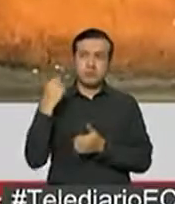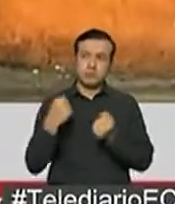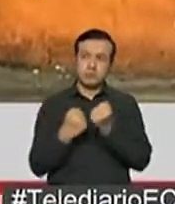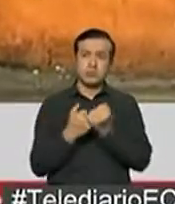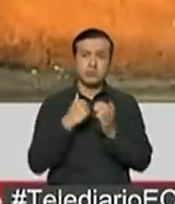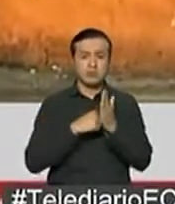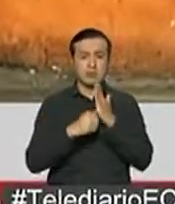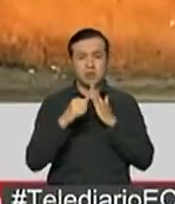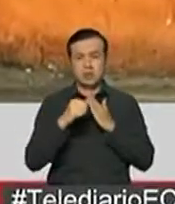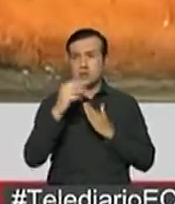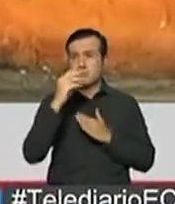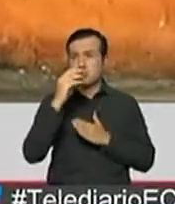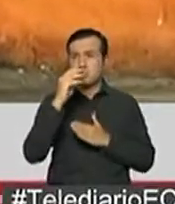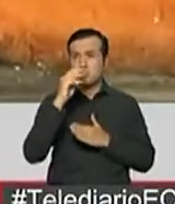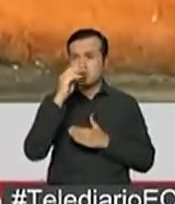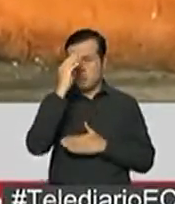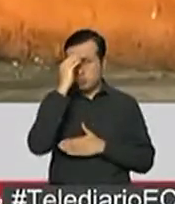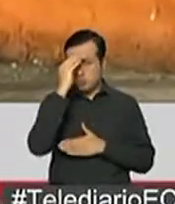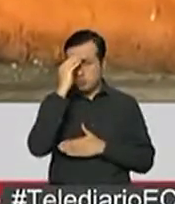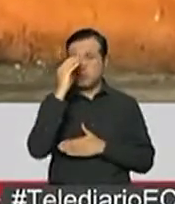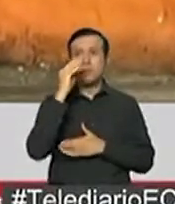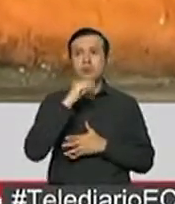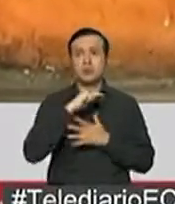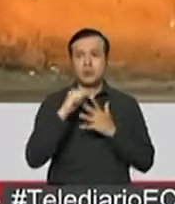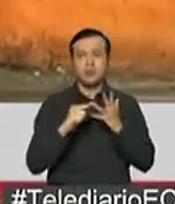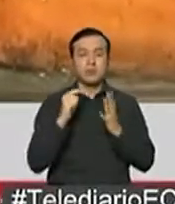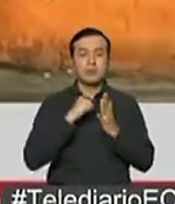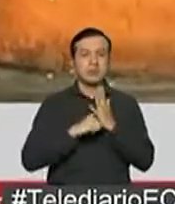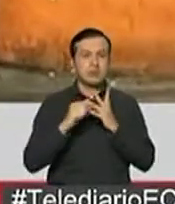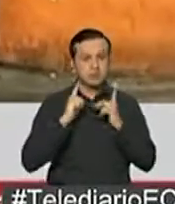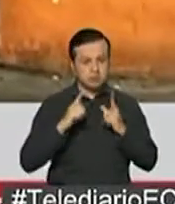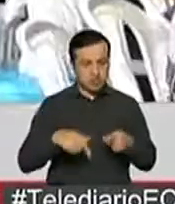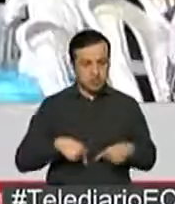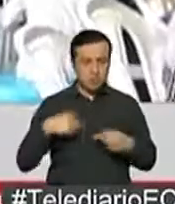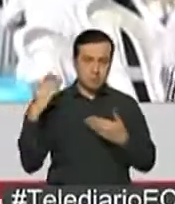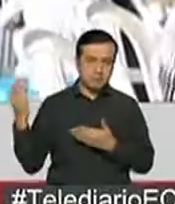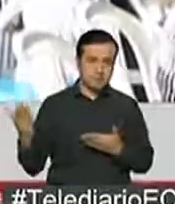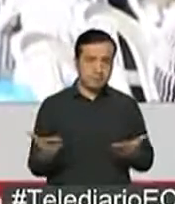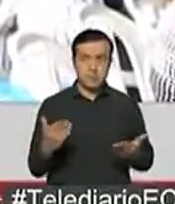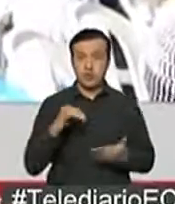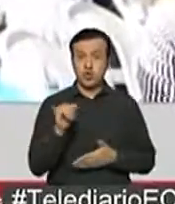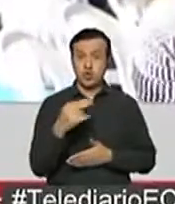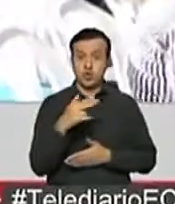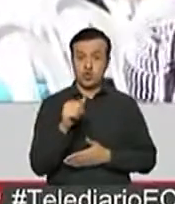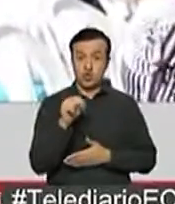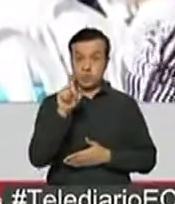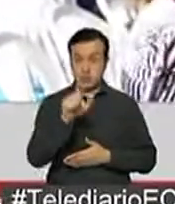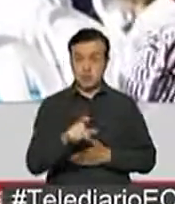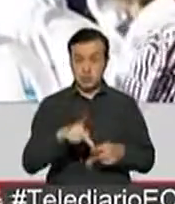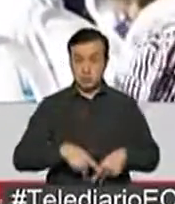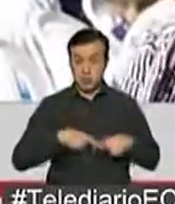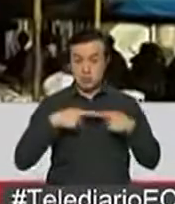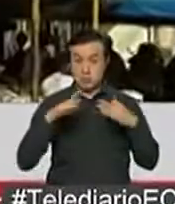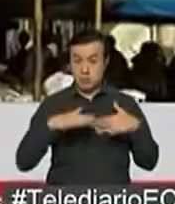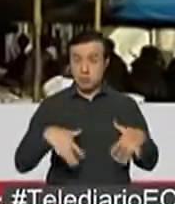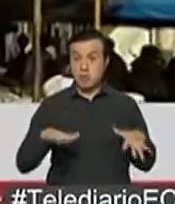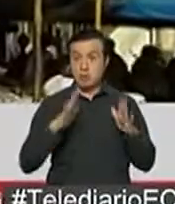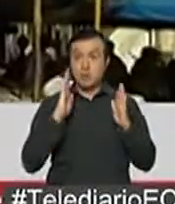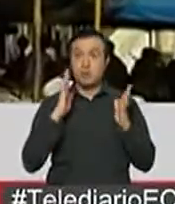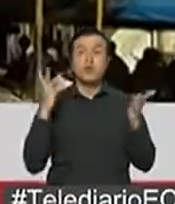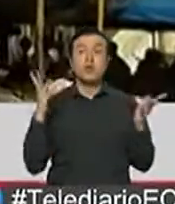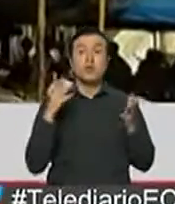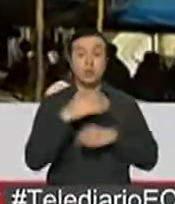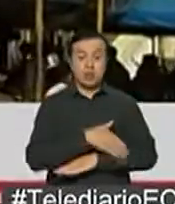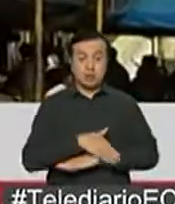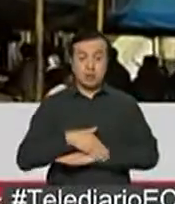ministerio educación también el ministerio de salud también a menudo john garang vecino de esta comunidad que se ubica en